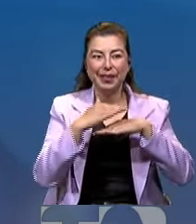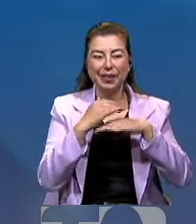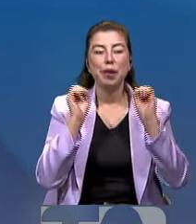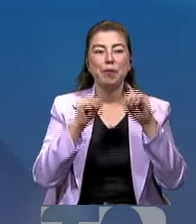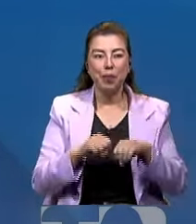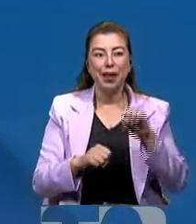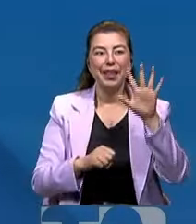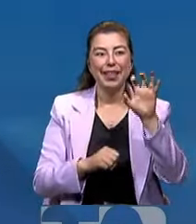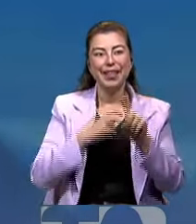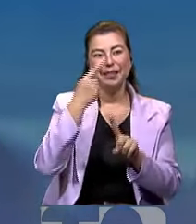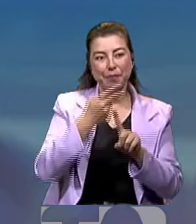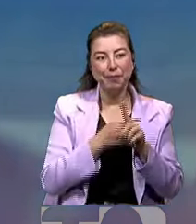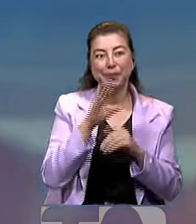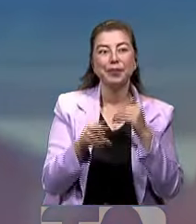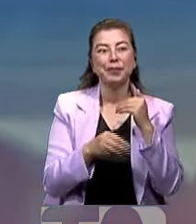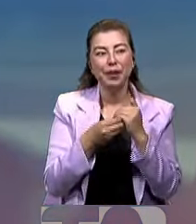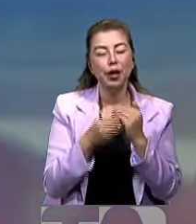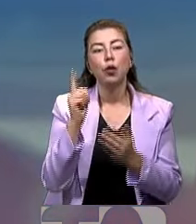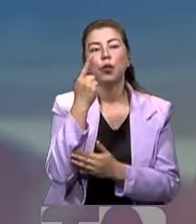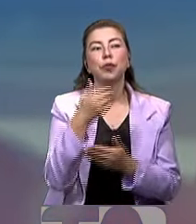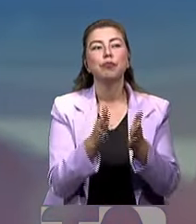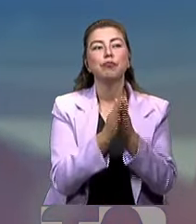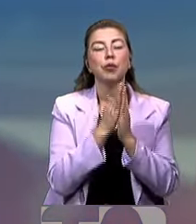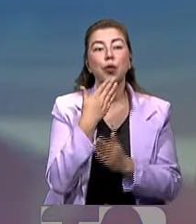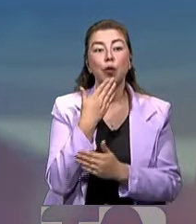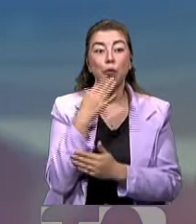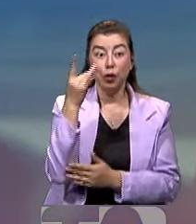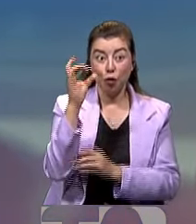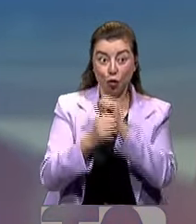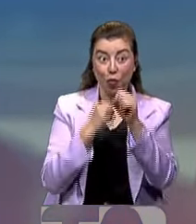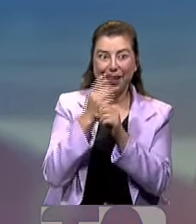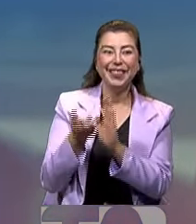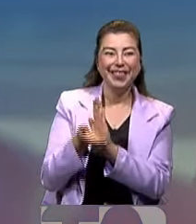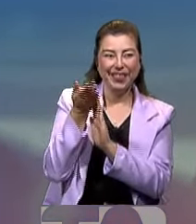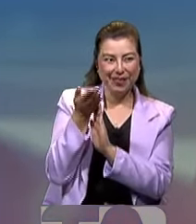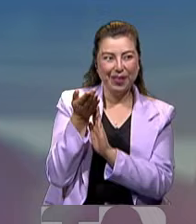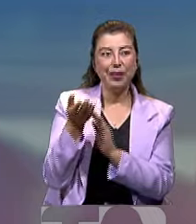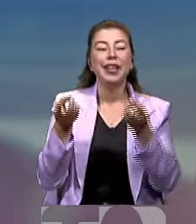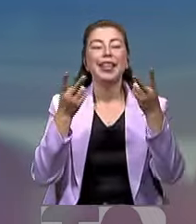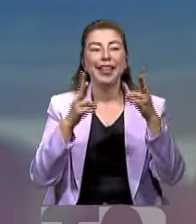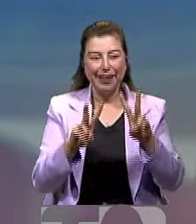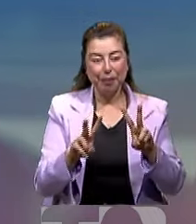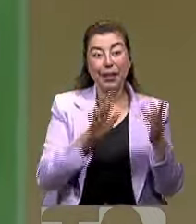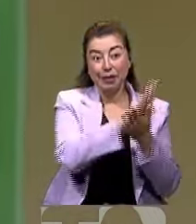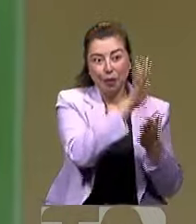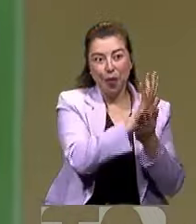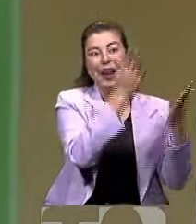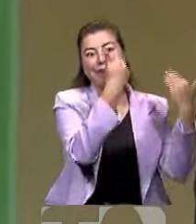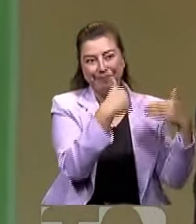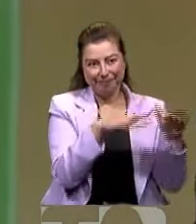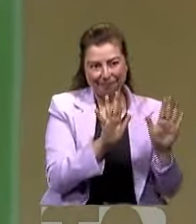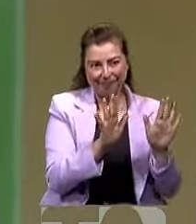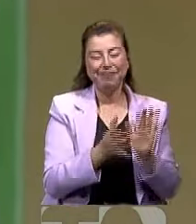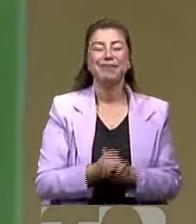15 meses más. Los únicos requisitos son tener más de 18 años y haber terminado 7.º año de básica. Si usted está en el